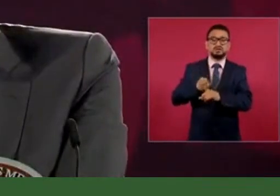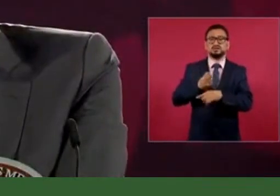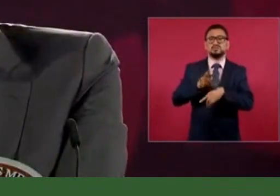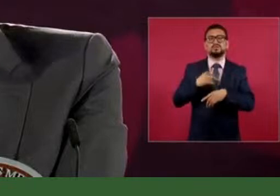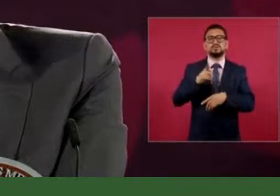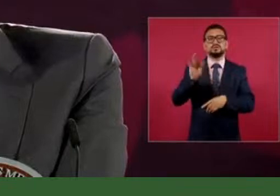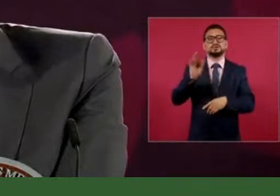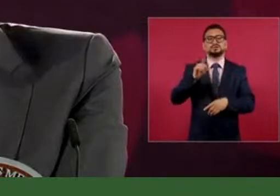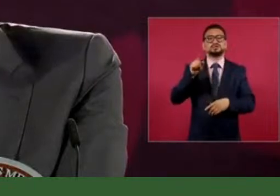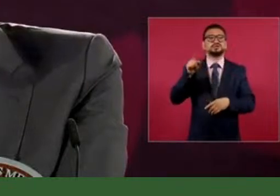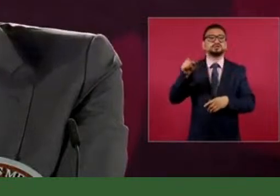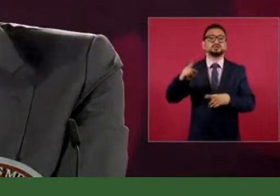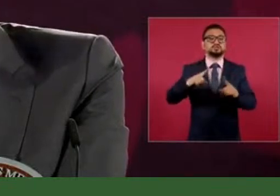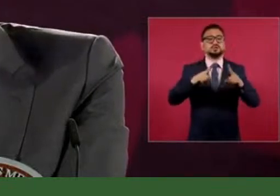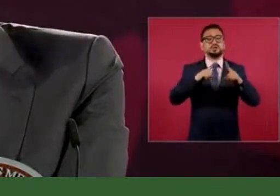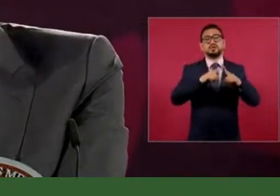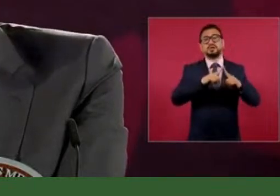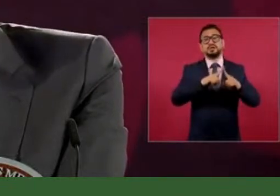de anticlerical,